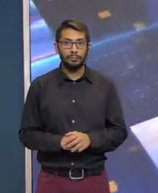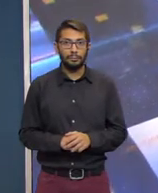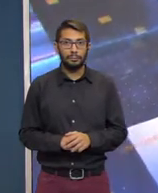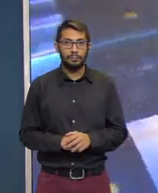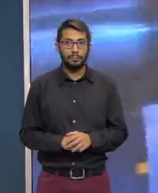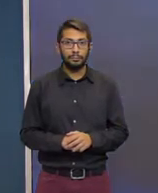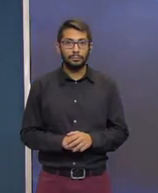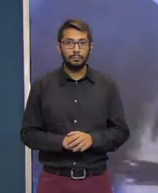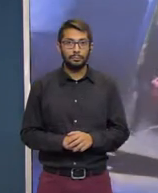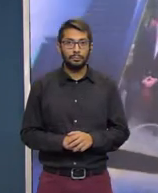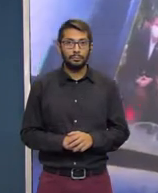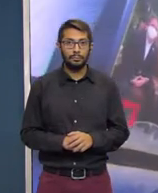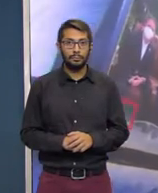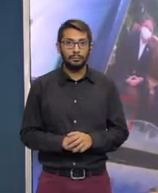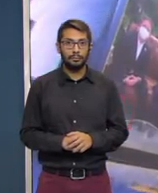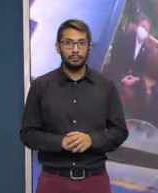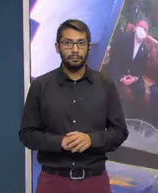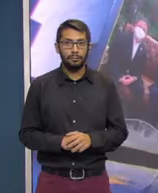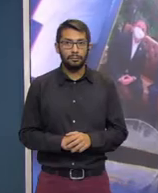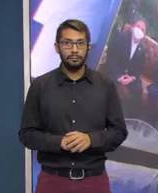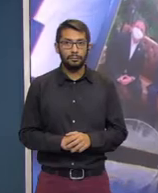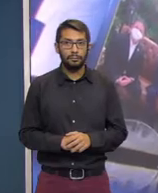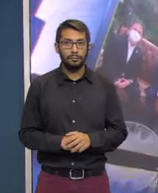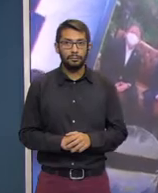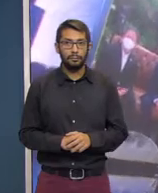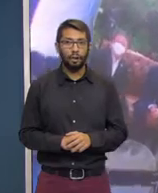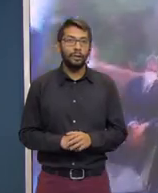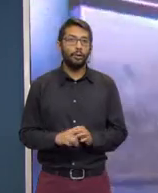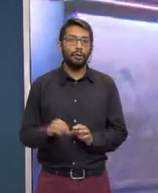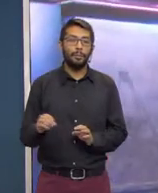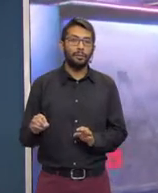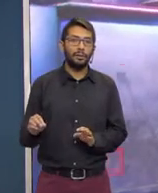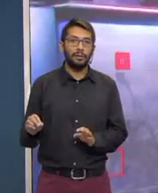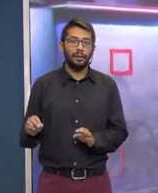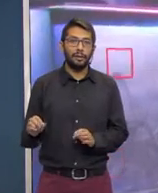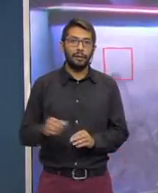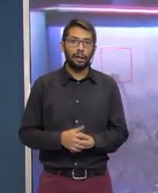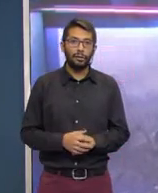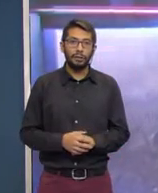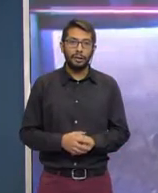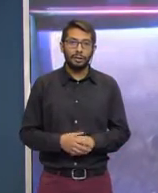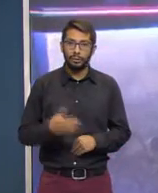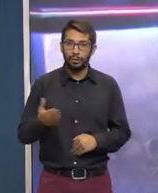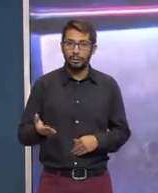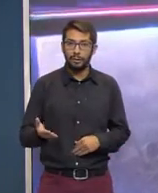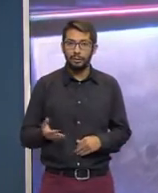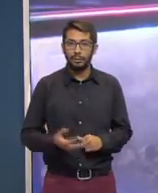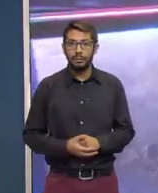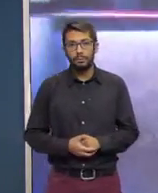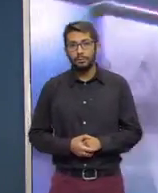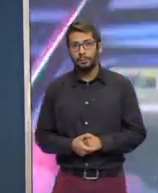nada a lo que se está pidiendo y a lo que está necesitando el docente. ¿Con ninguno de los puntos que se dieron a conocer están ustedes de